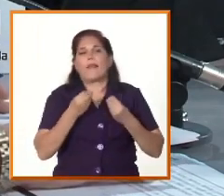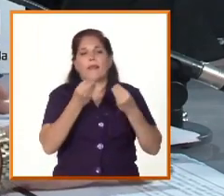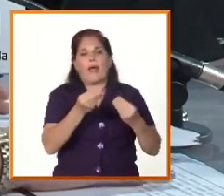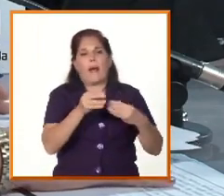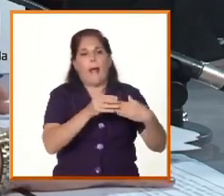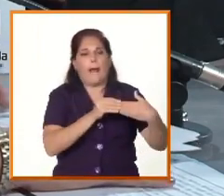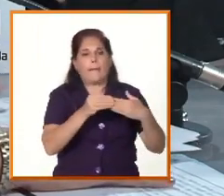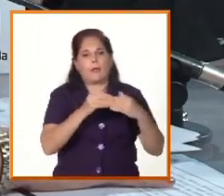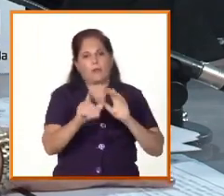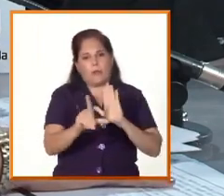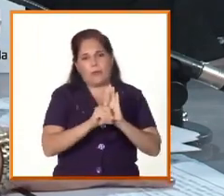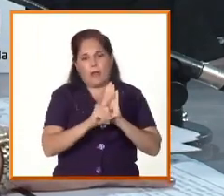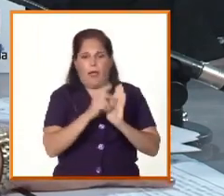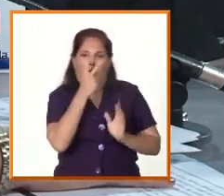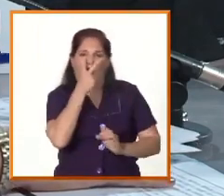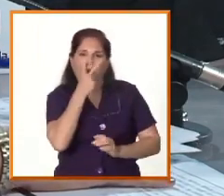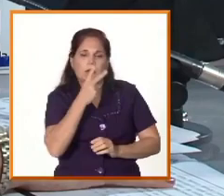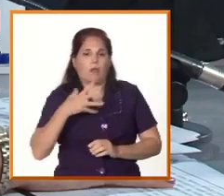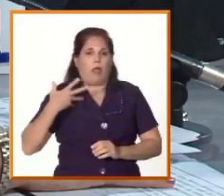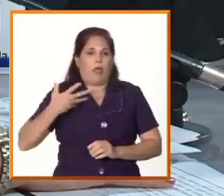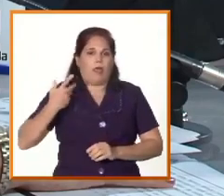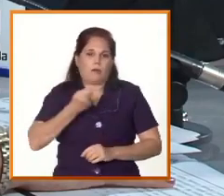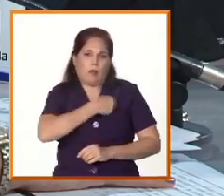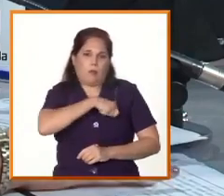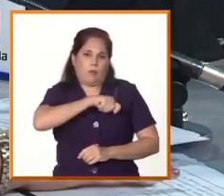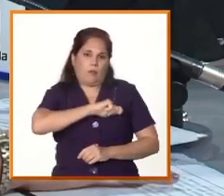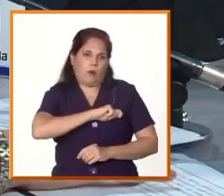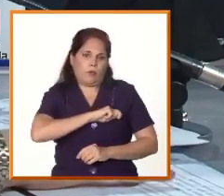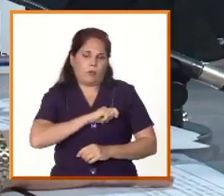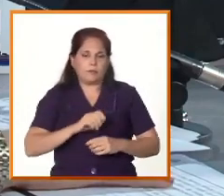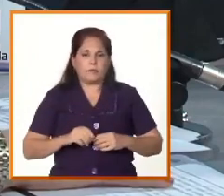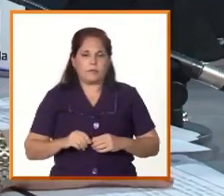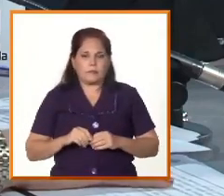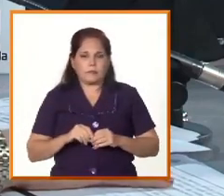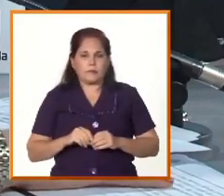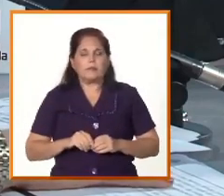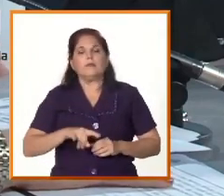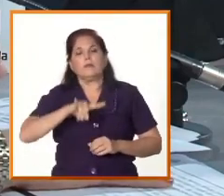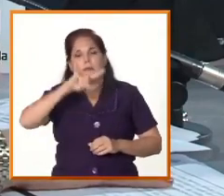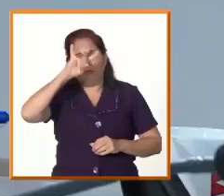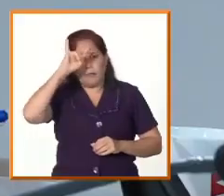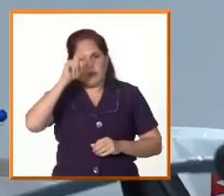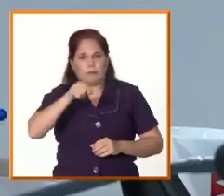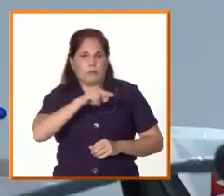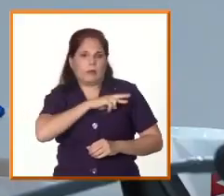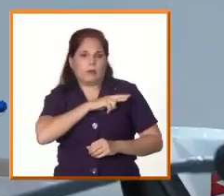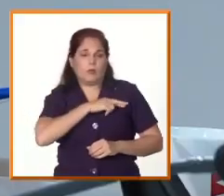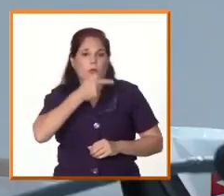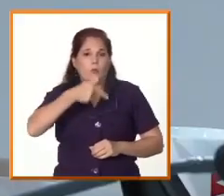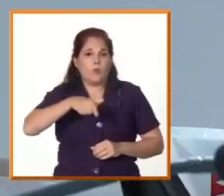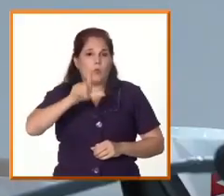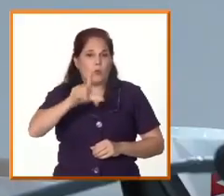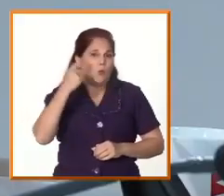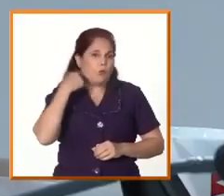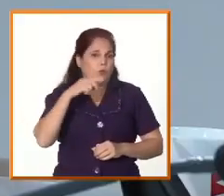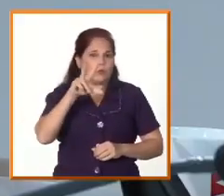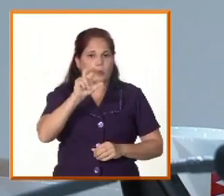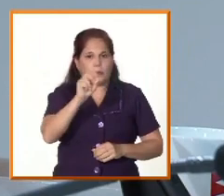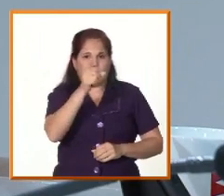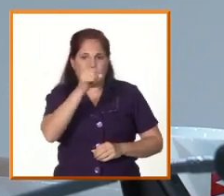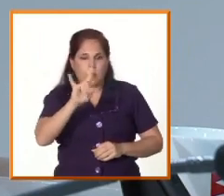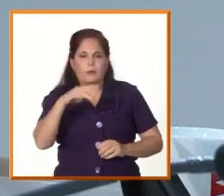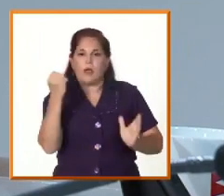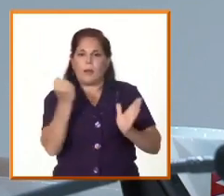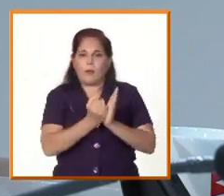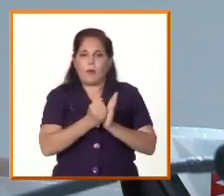de la ley por atender esos reclamos de los sí como ya se mencionaba en julio del 2019 se aprobó